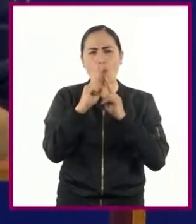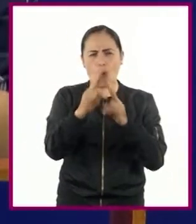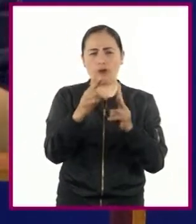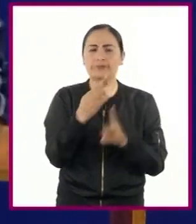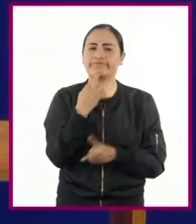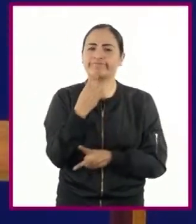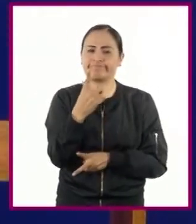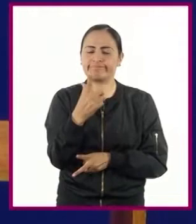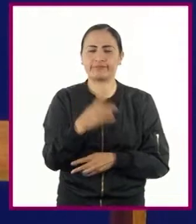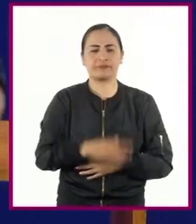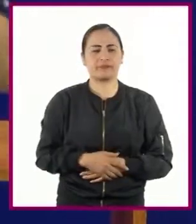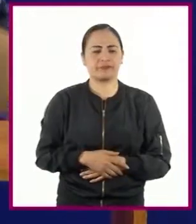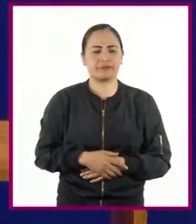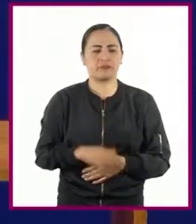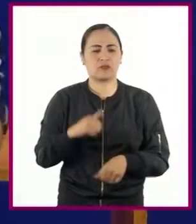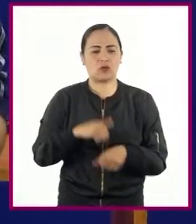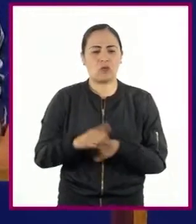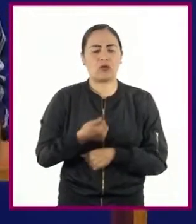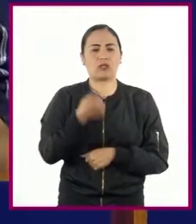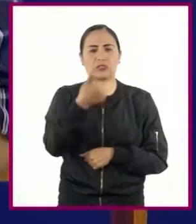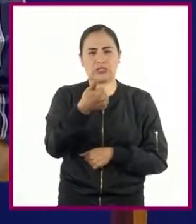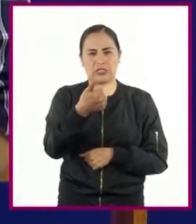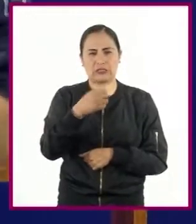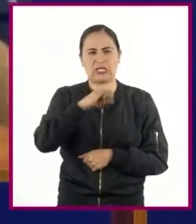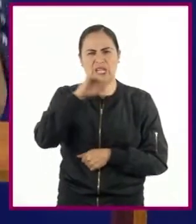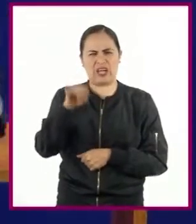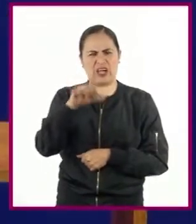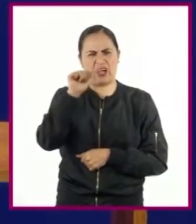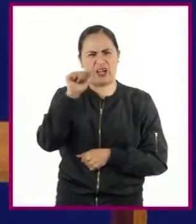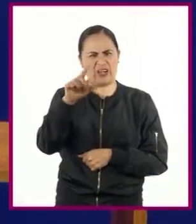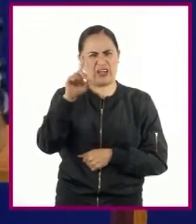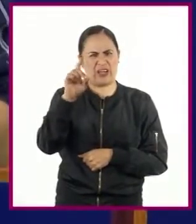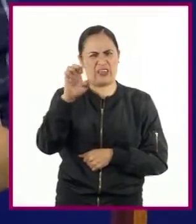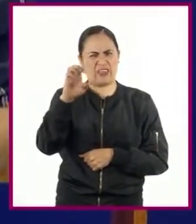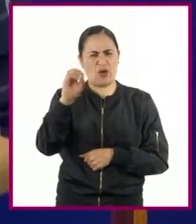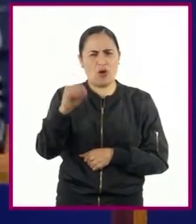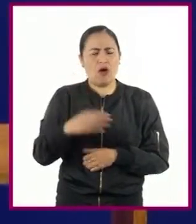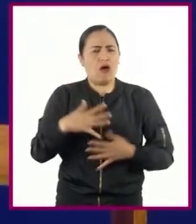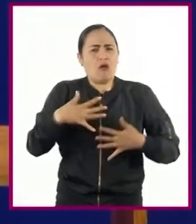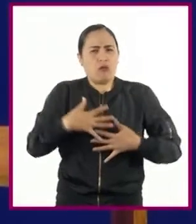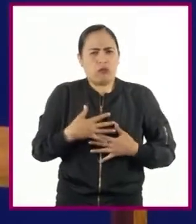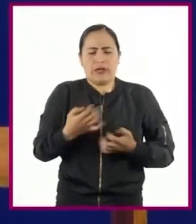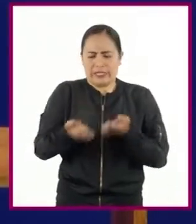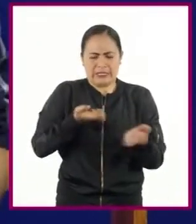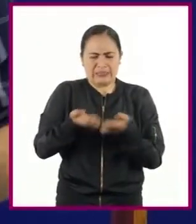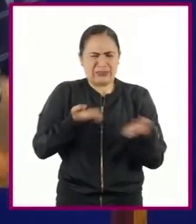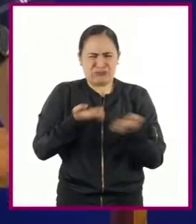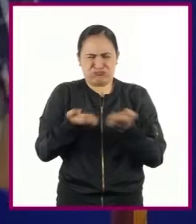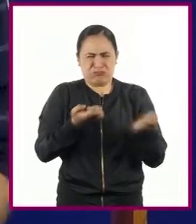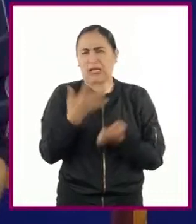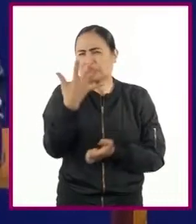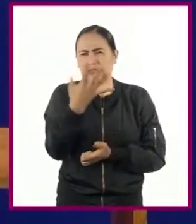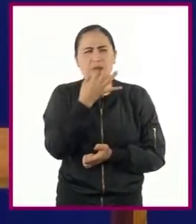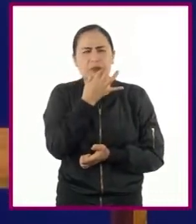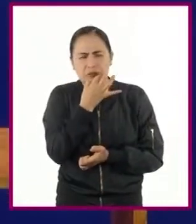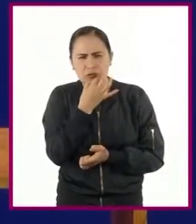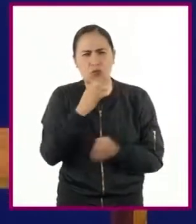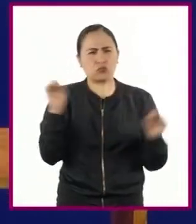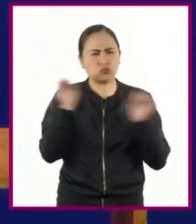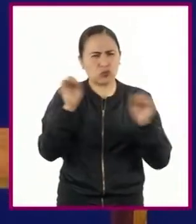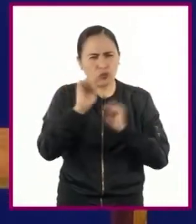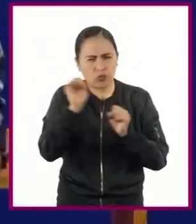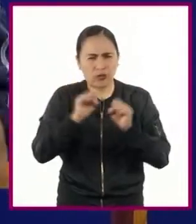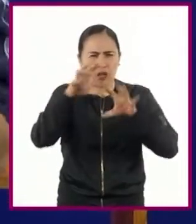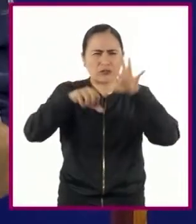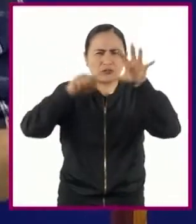6. Hablar sobre el jadeo. Hacer como 5 minutos de ejercicio físico. Correr, escalar,